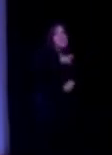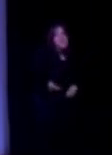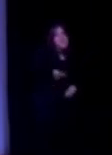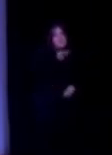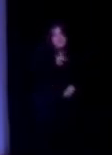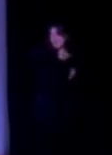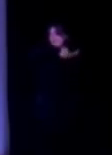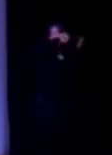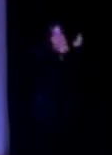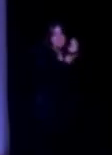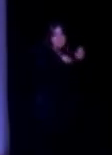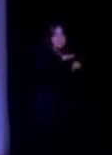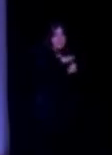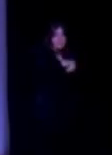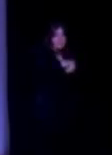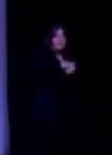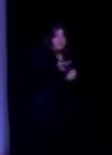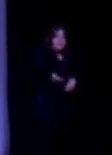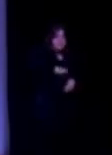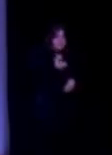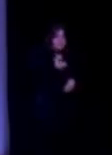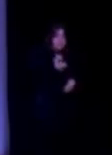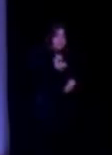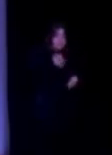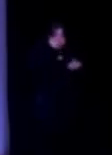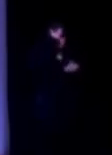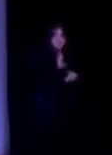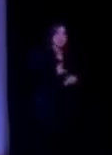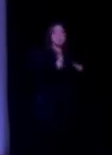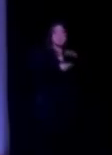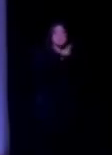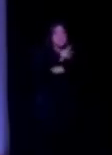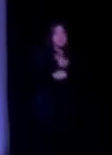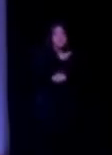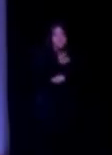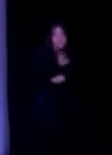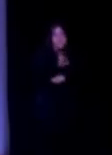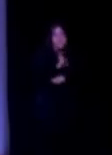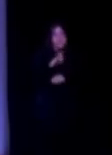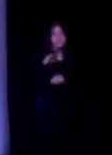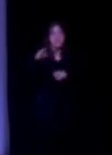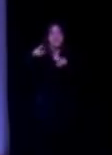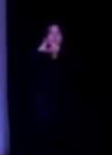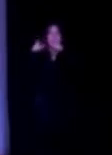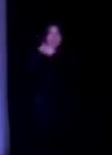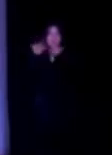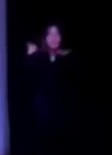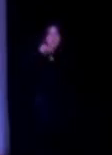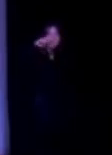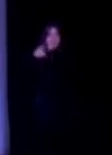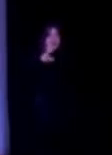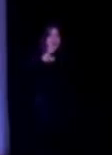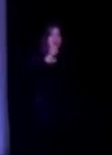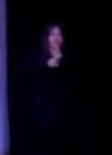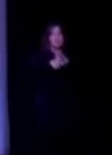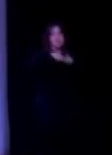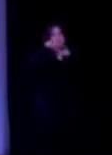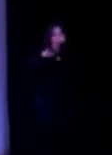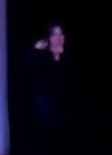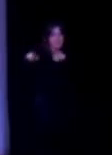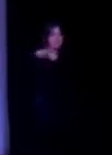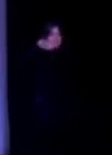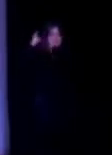tu humanidad como persona. Ciudadanía plena, humanidad plena. Ciudadanía plena, tres